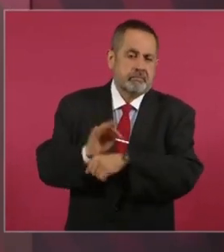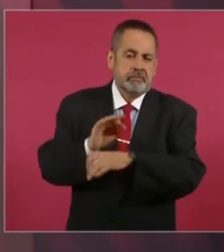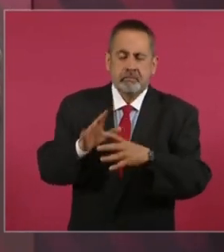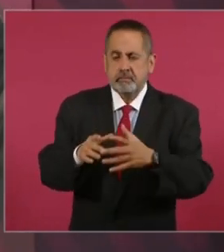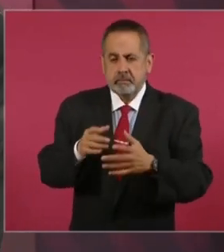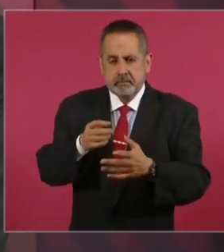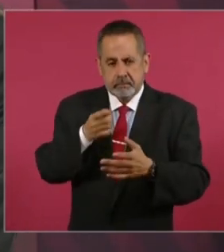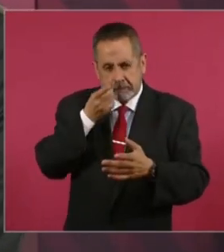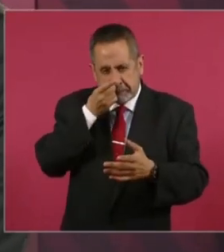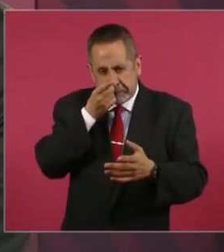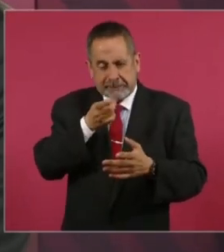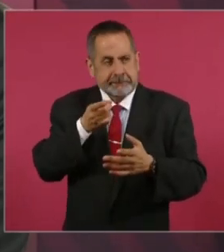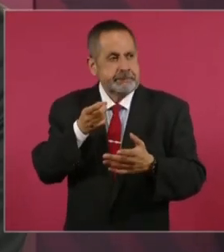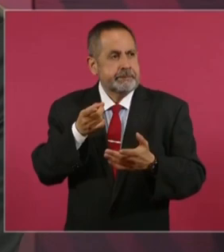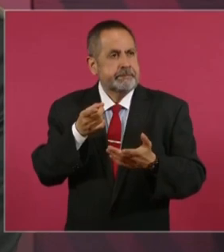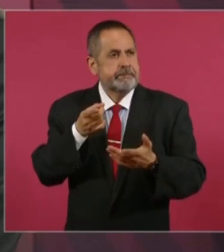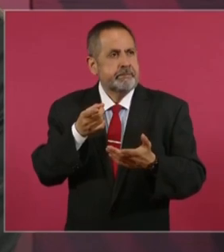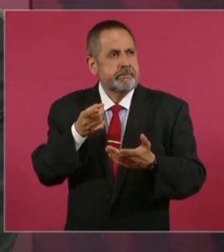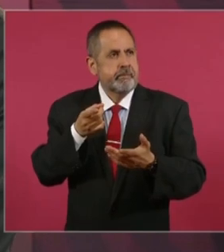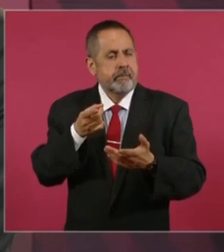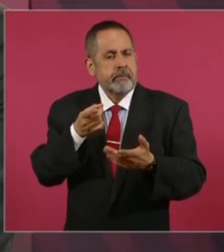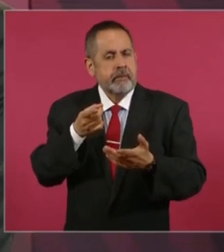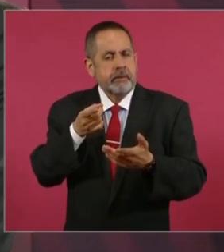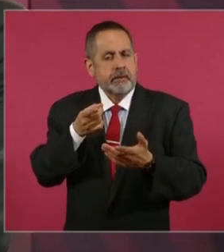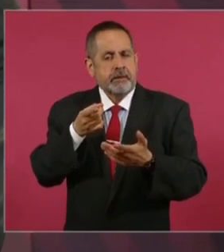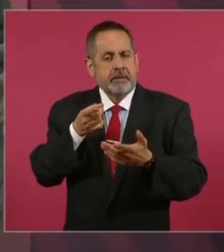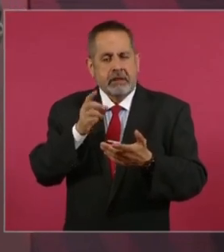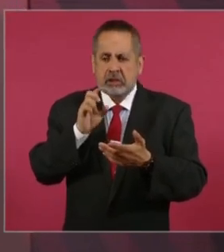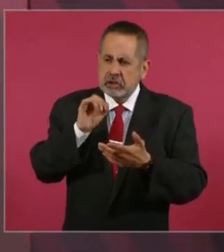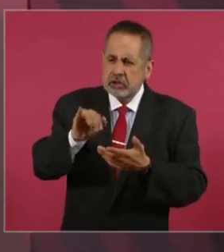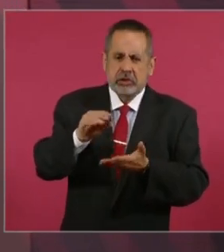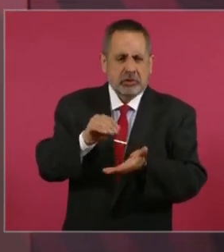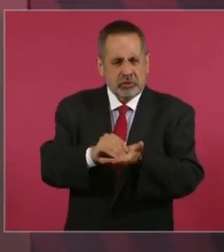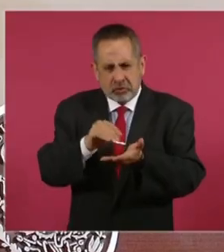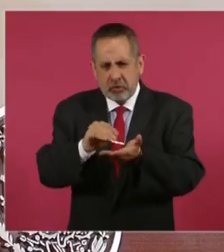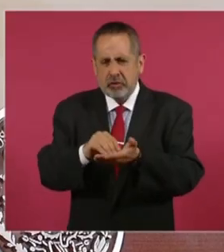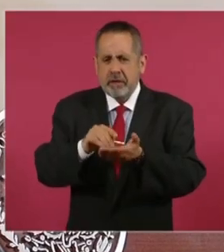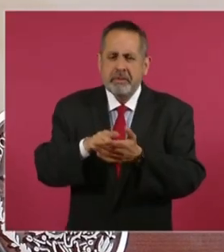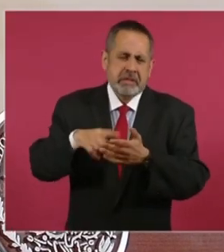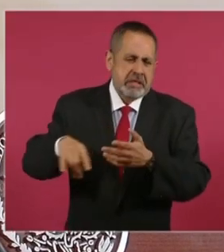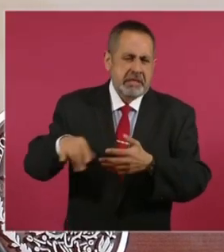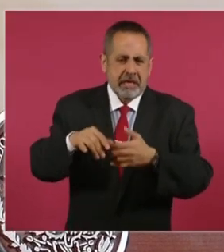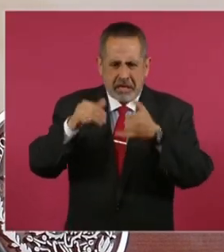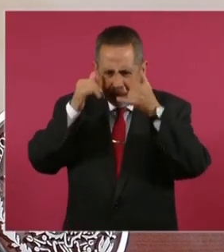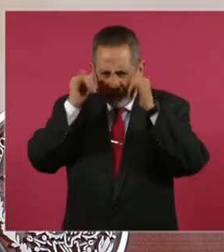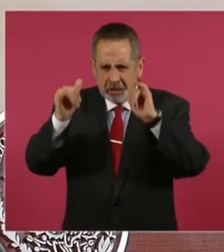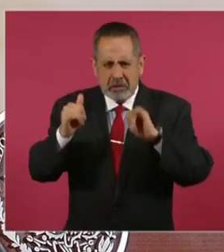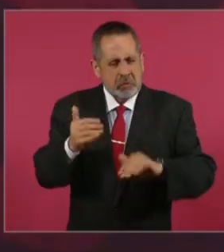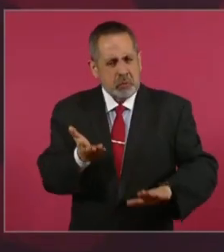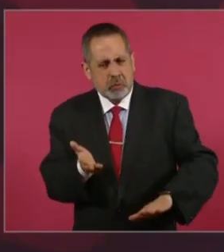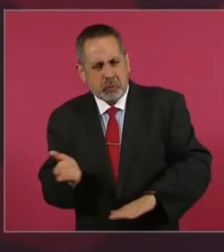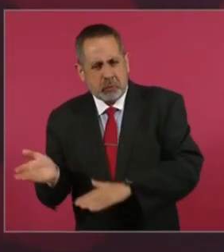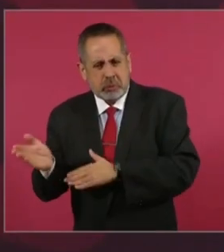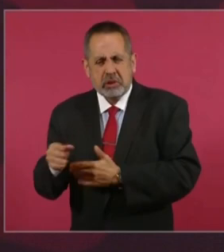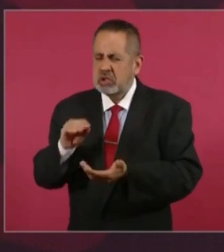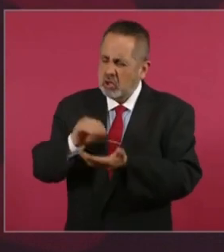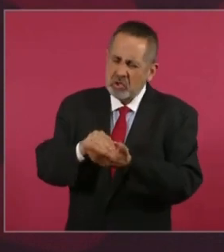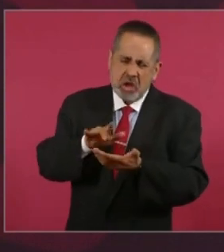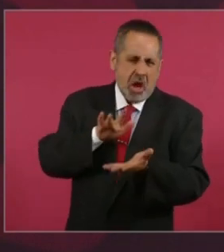fiesta o las corridas